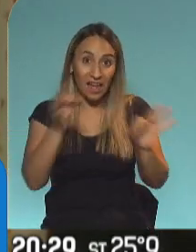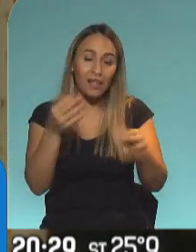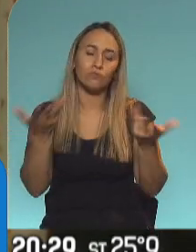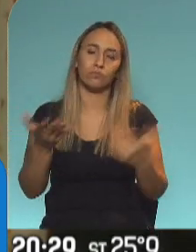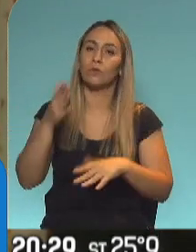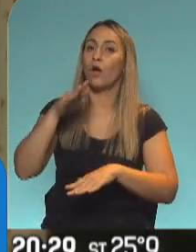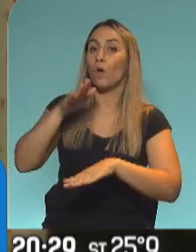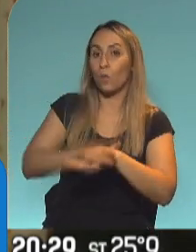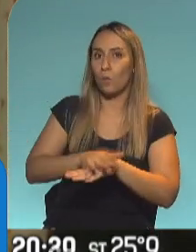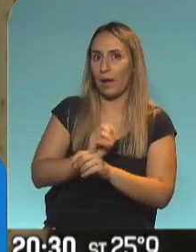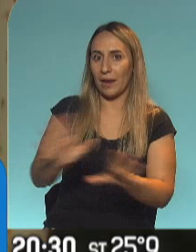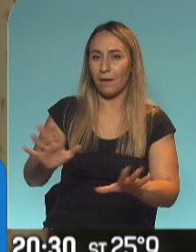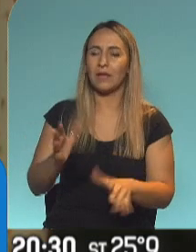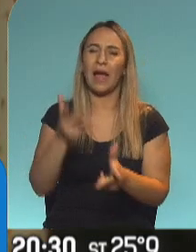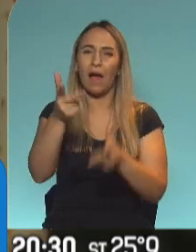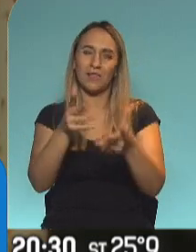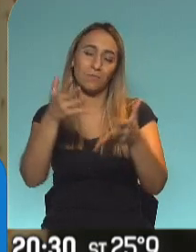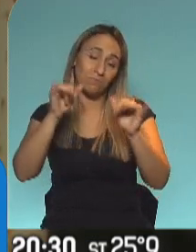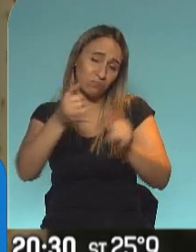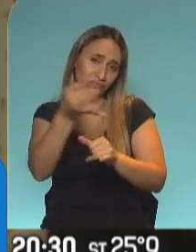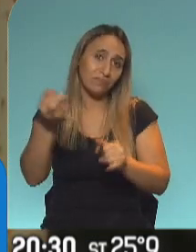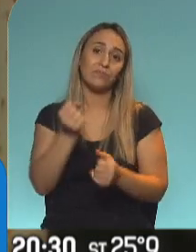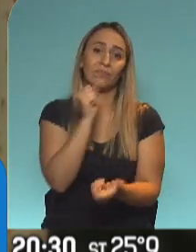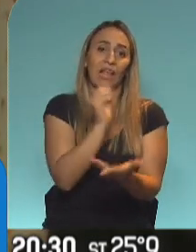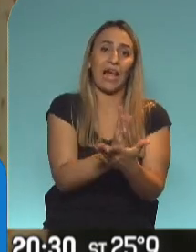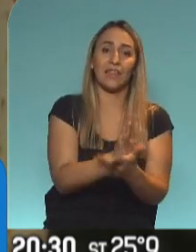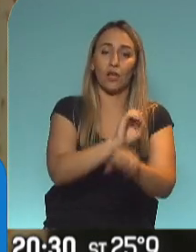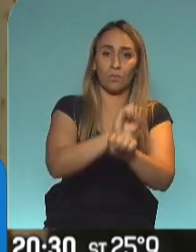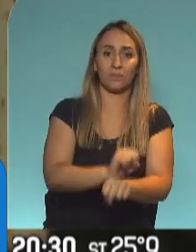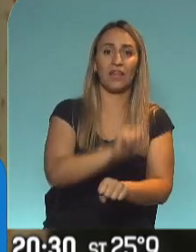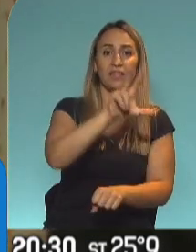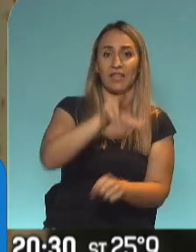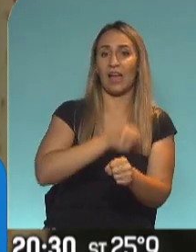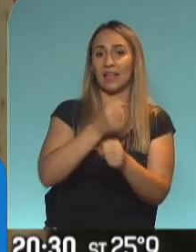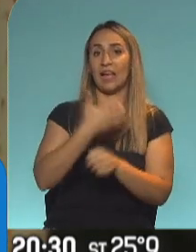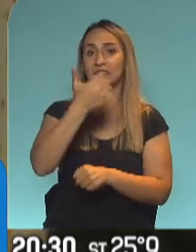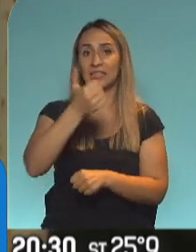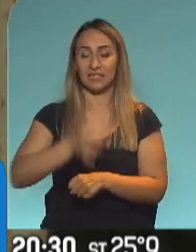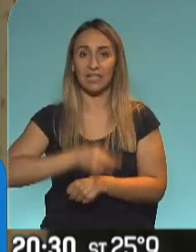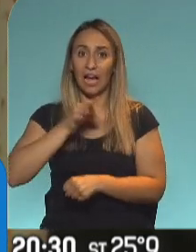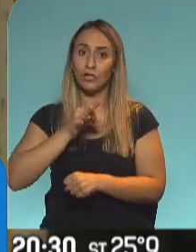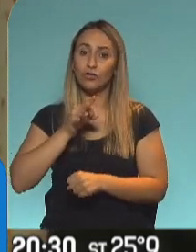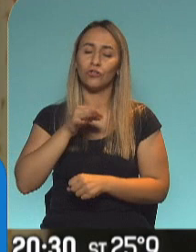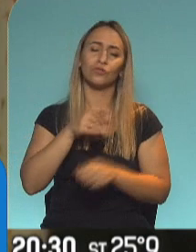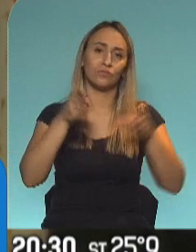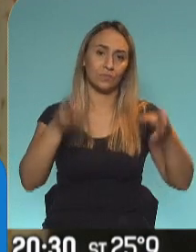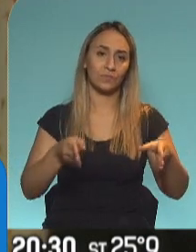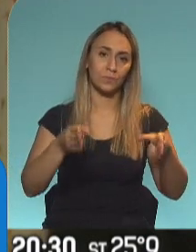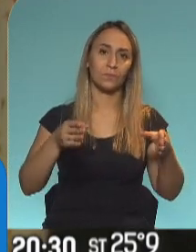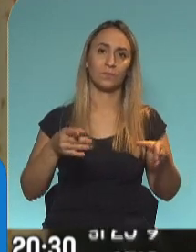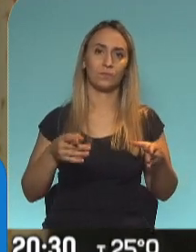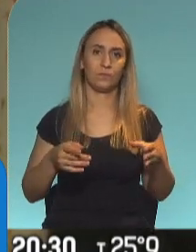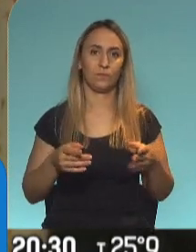bien, estamos hablando de una pena de 3 a 6 años de prisión, que desde las ONG, como desde Dolor, a la cual pertenezco y colaboro, como otras más